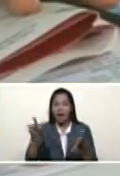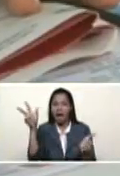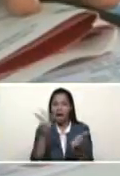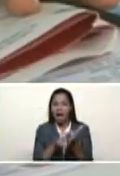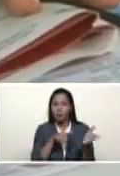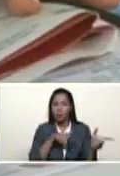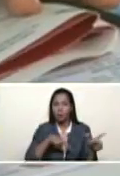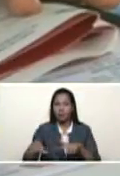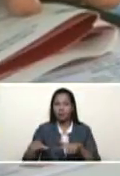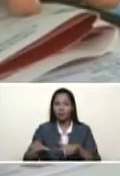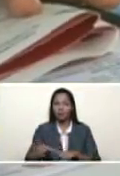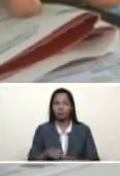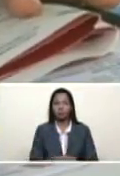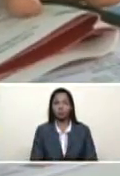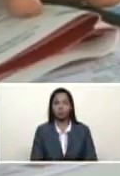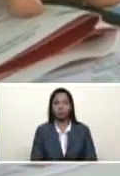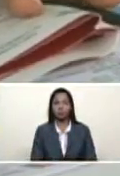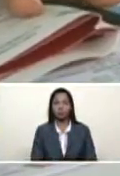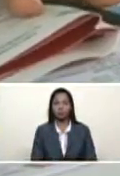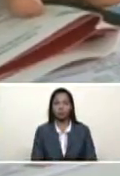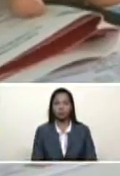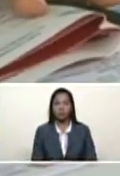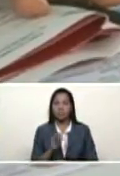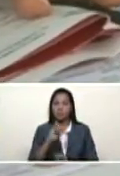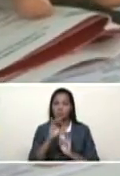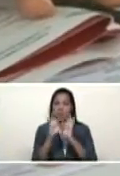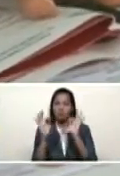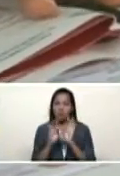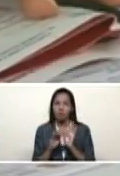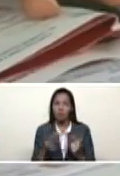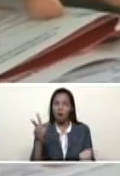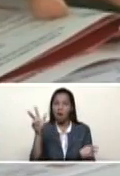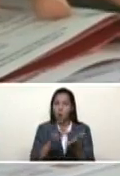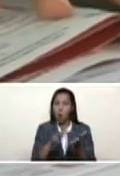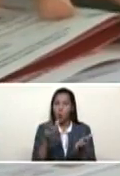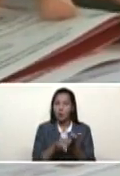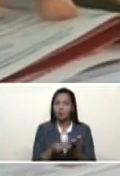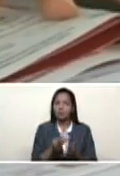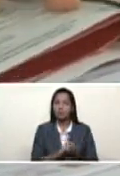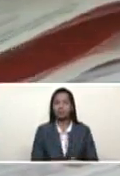aprobado a través de Fonden. Cúmplase.